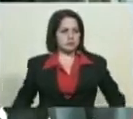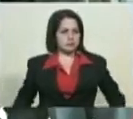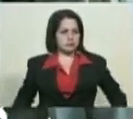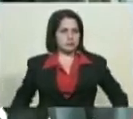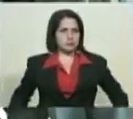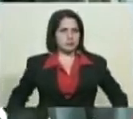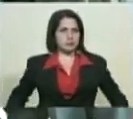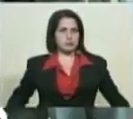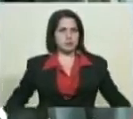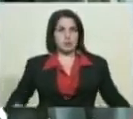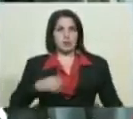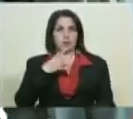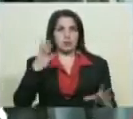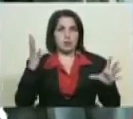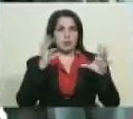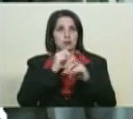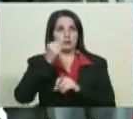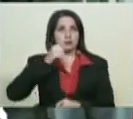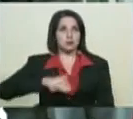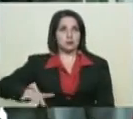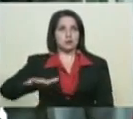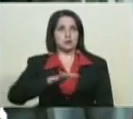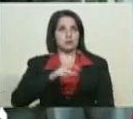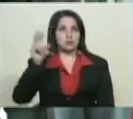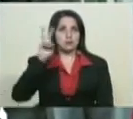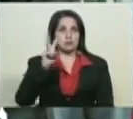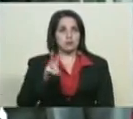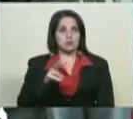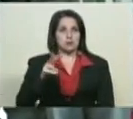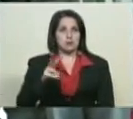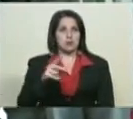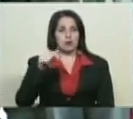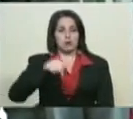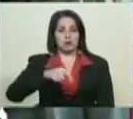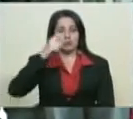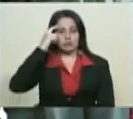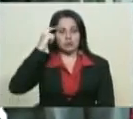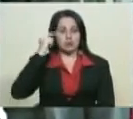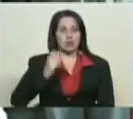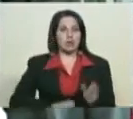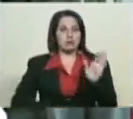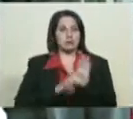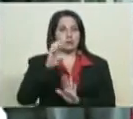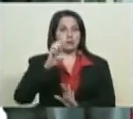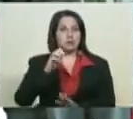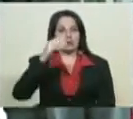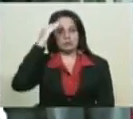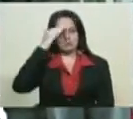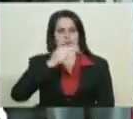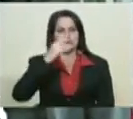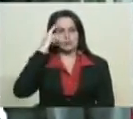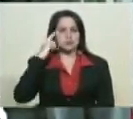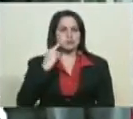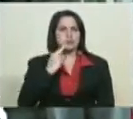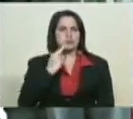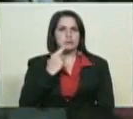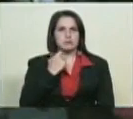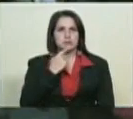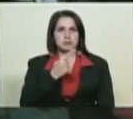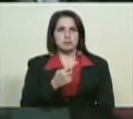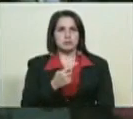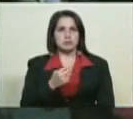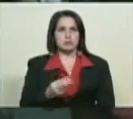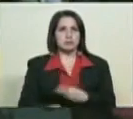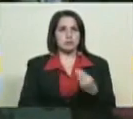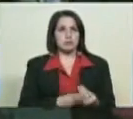Bueno, muy buenas noches, pueblo de Venezuela. Esta ha sido una jornada exitosa. La Fuerza Armada Nacional Bolivariana ejecutó